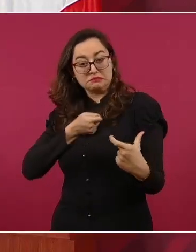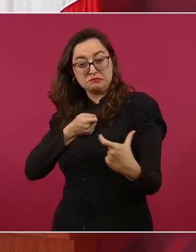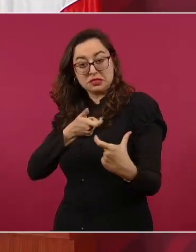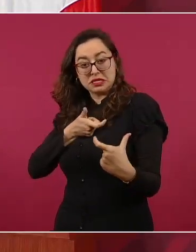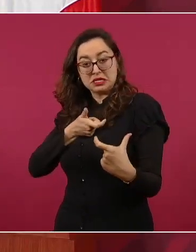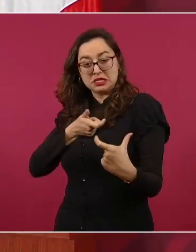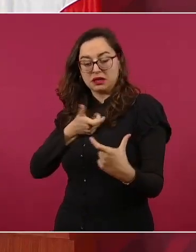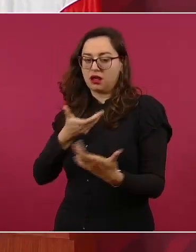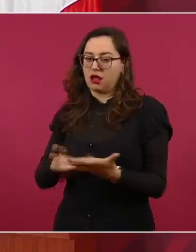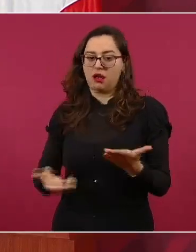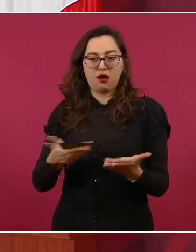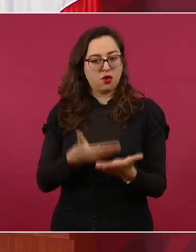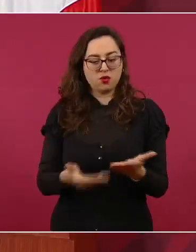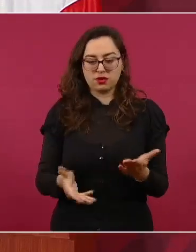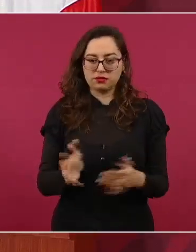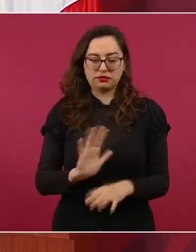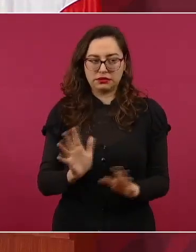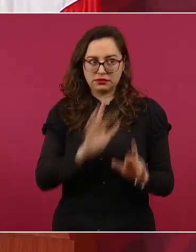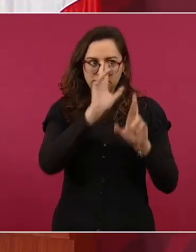Eso ya no.